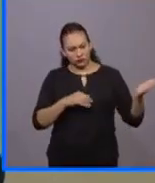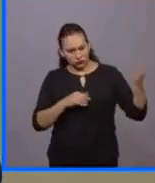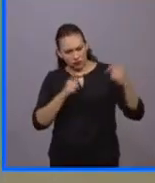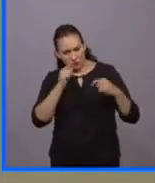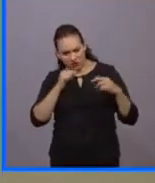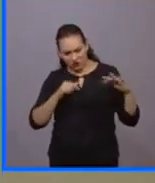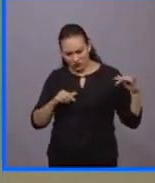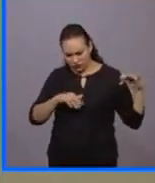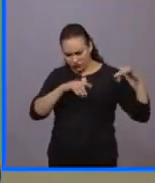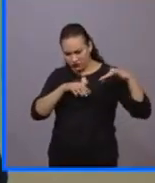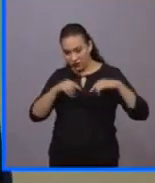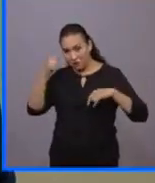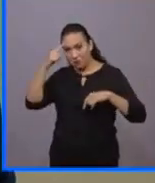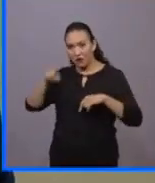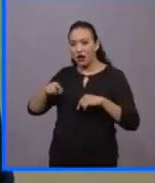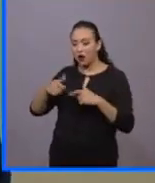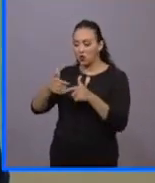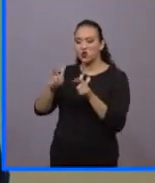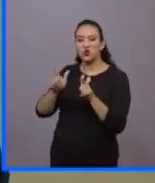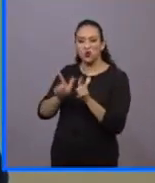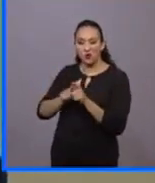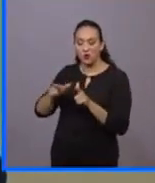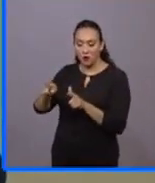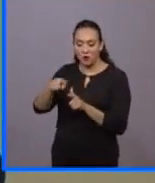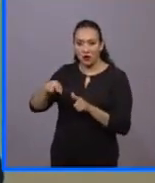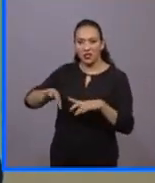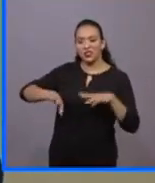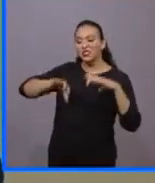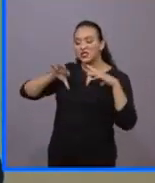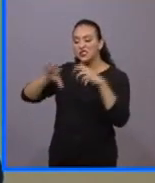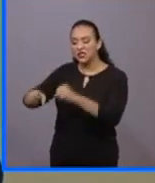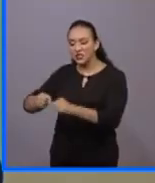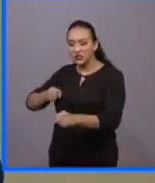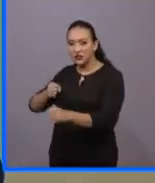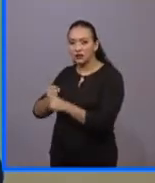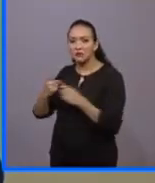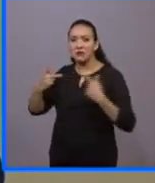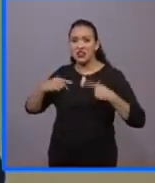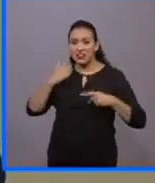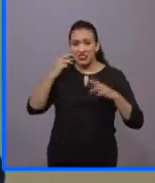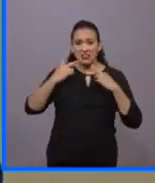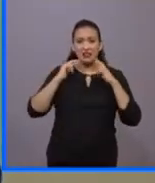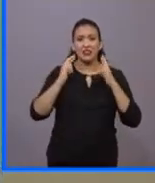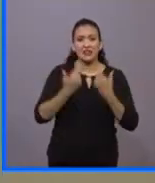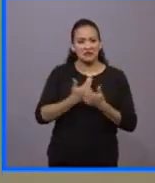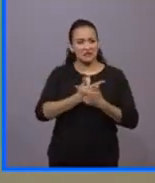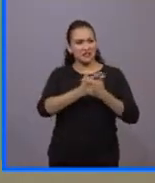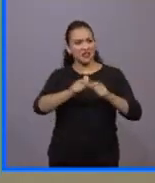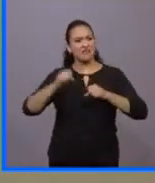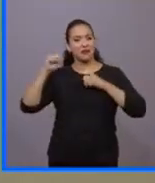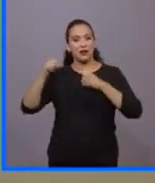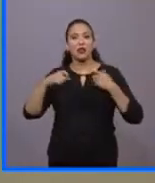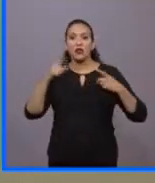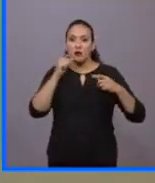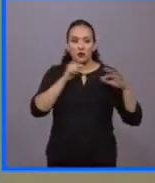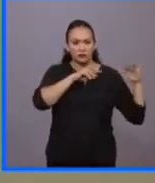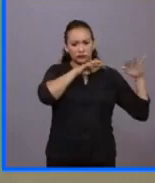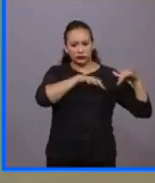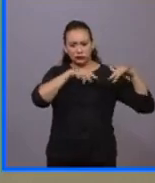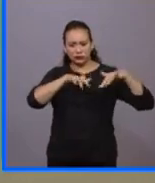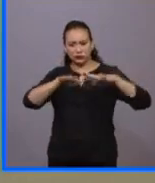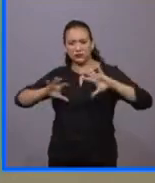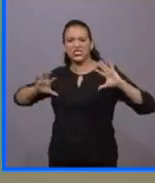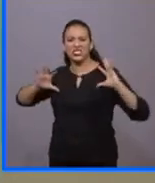desproporcionada para reprimir, digamos, el derecho de manifestación y de reunión, y en el marco de esa violencia